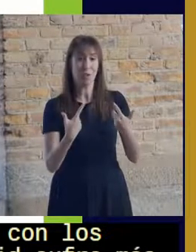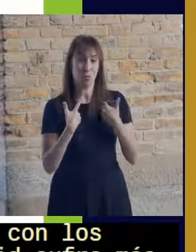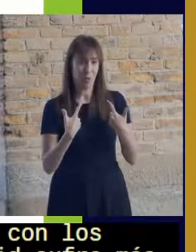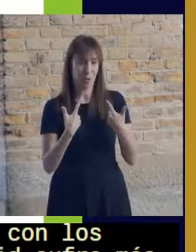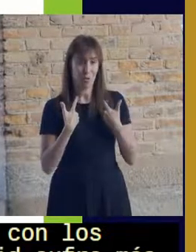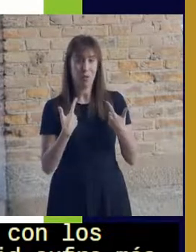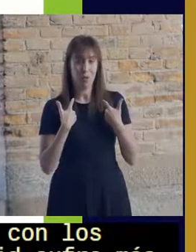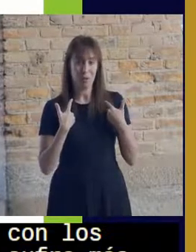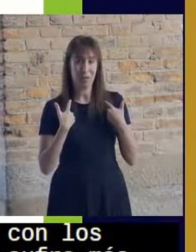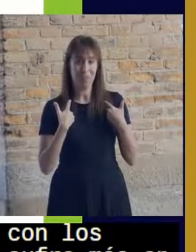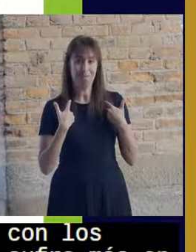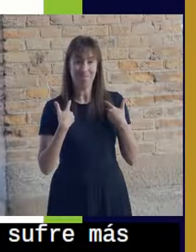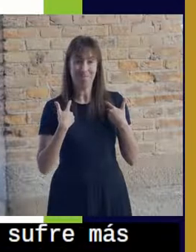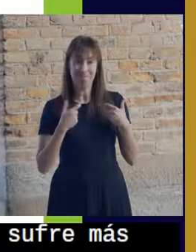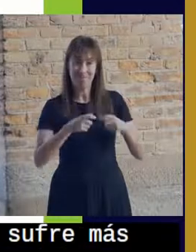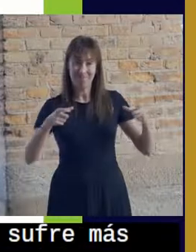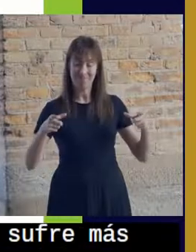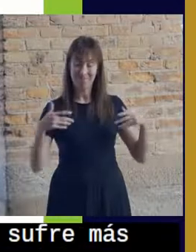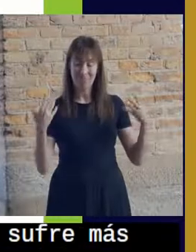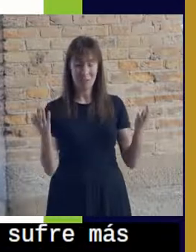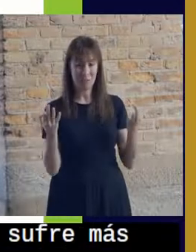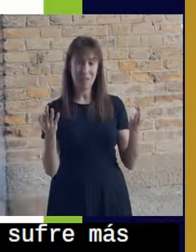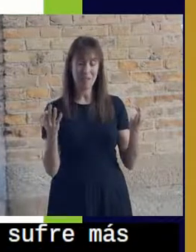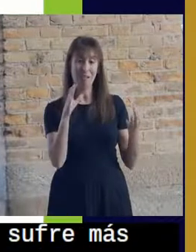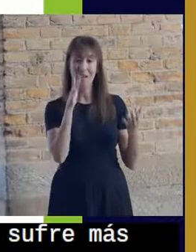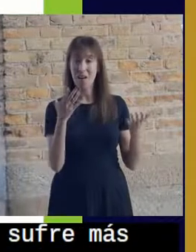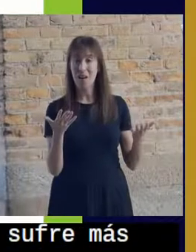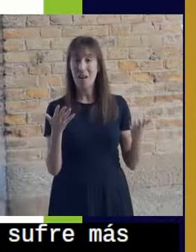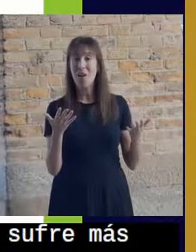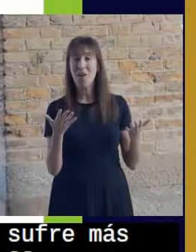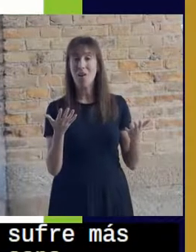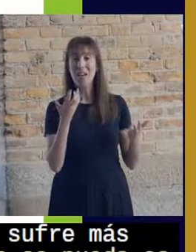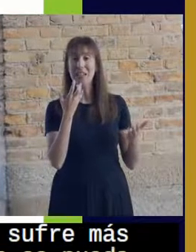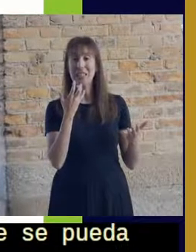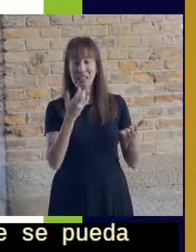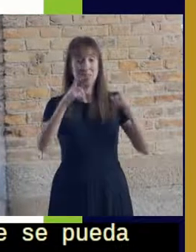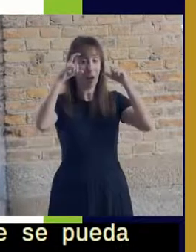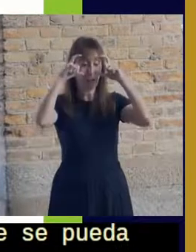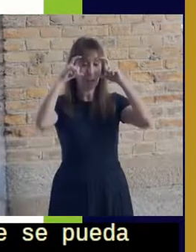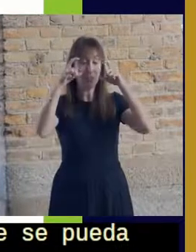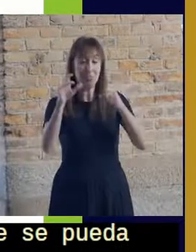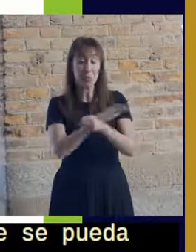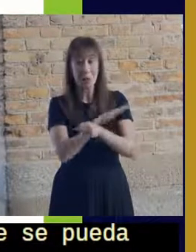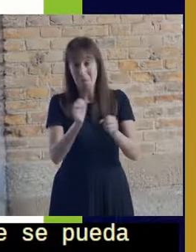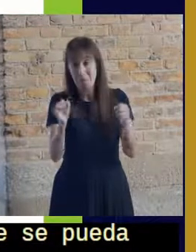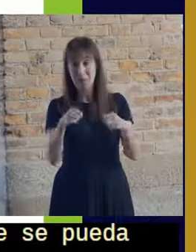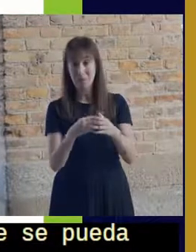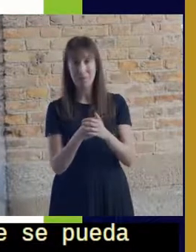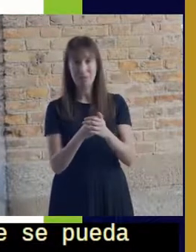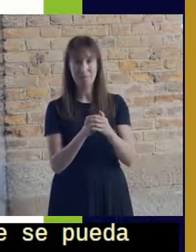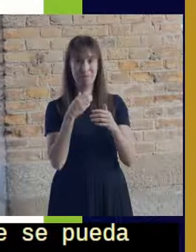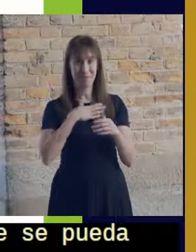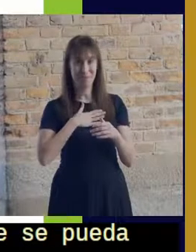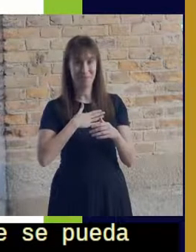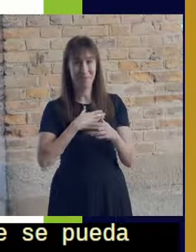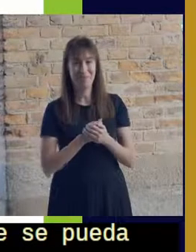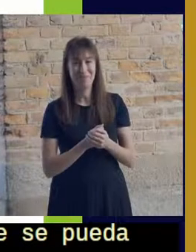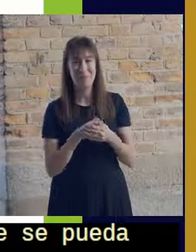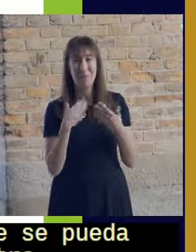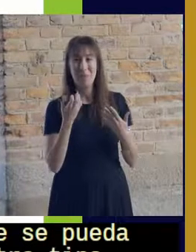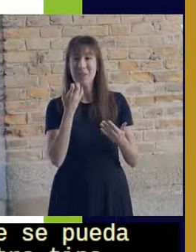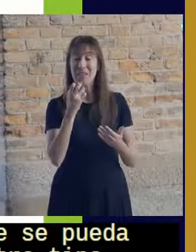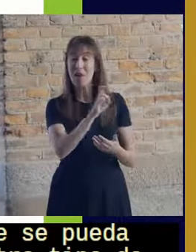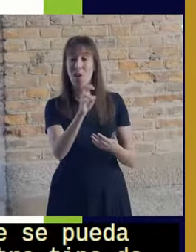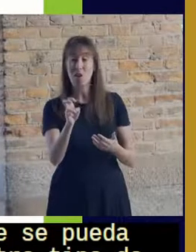más entonces lo que pasa es que ahora que no Mientras que se pueda suplir con las gafas vale perdón pero si tenemos otro